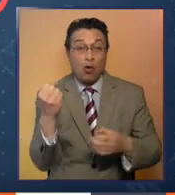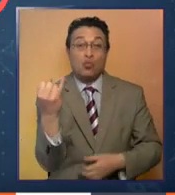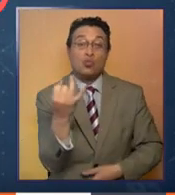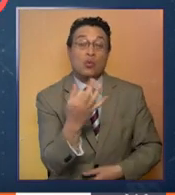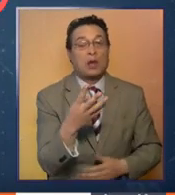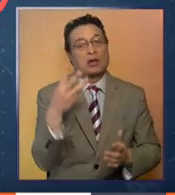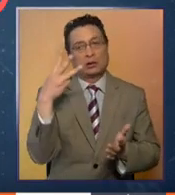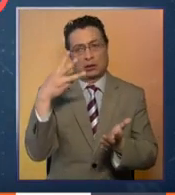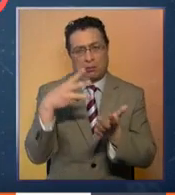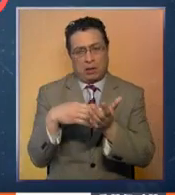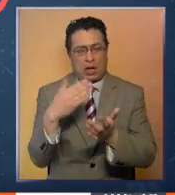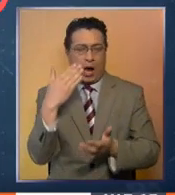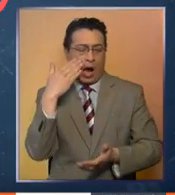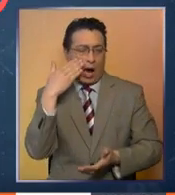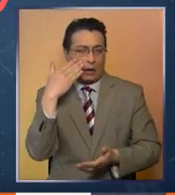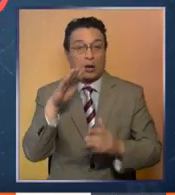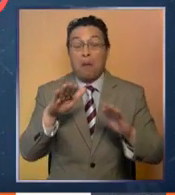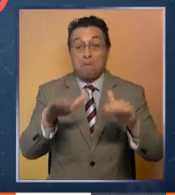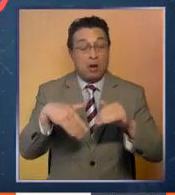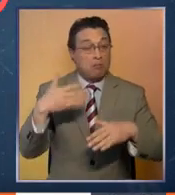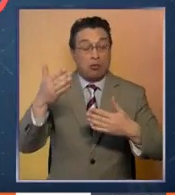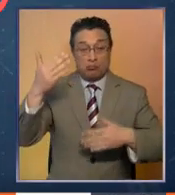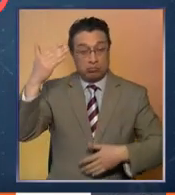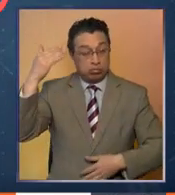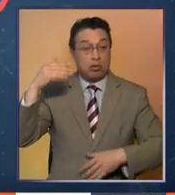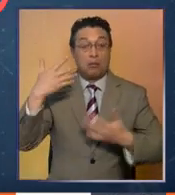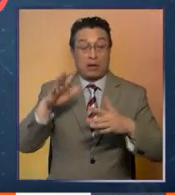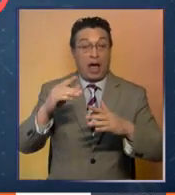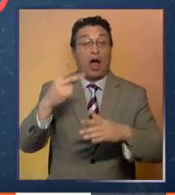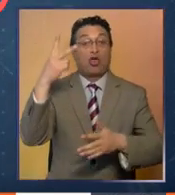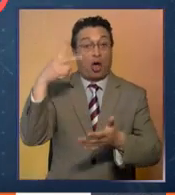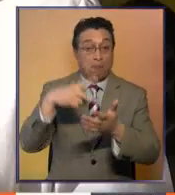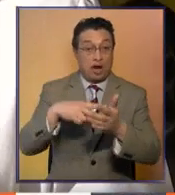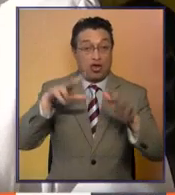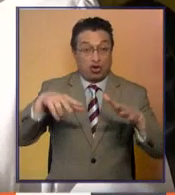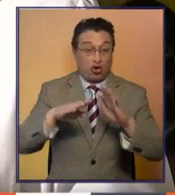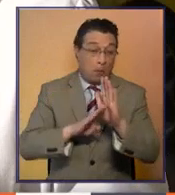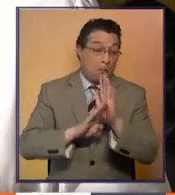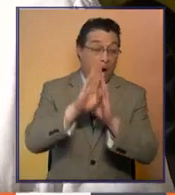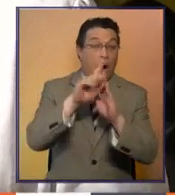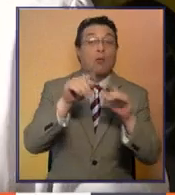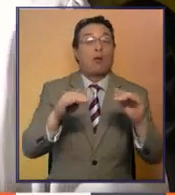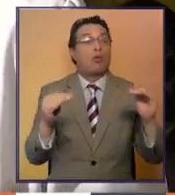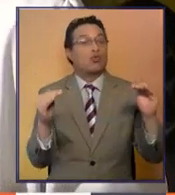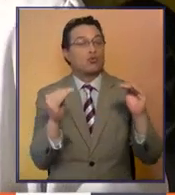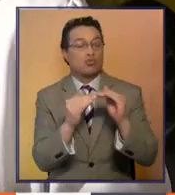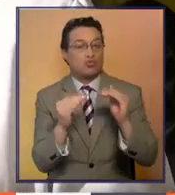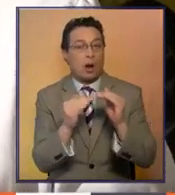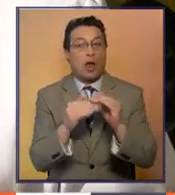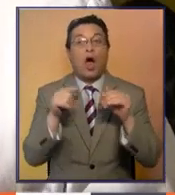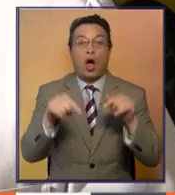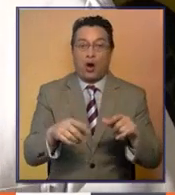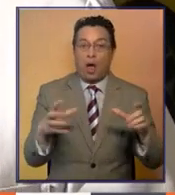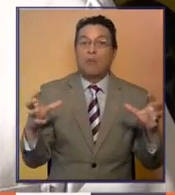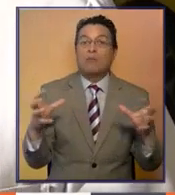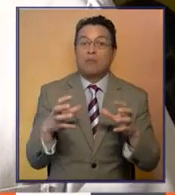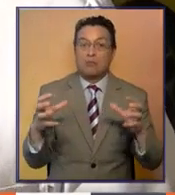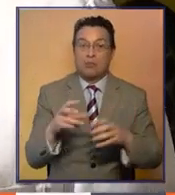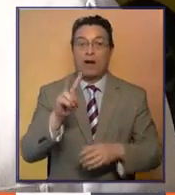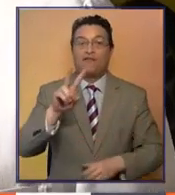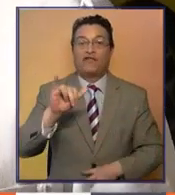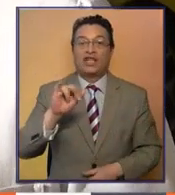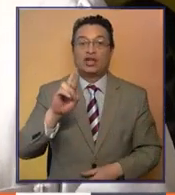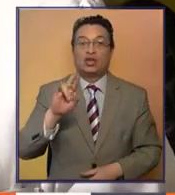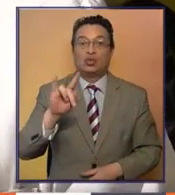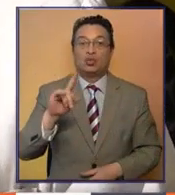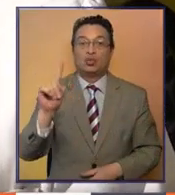3.000, casi los mismos reportados durante el pic de 2018. Hay una agresividad mayor del virus